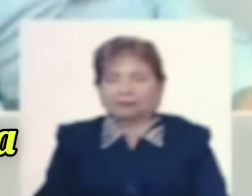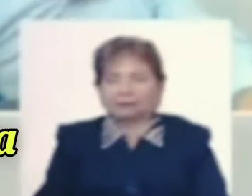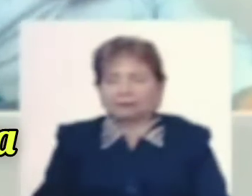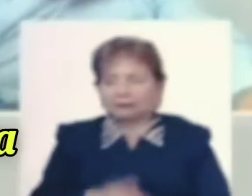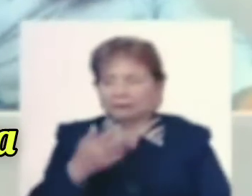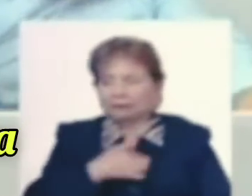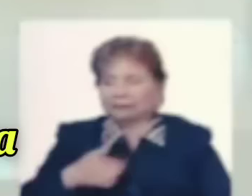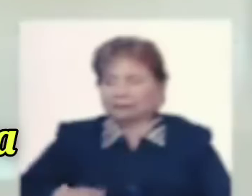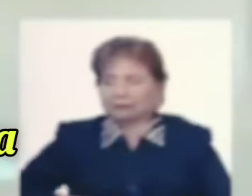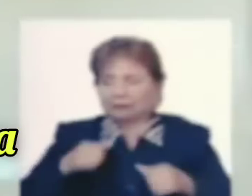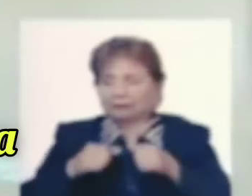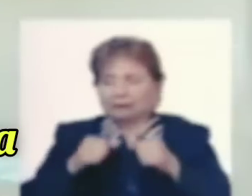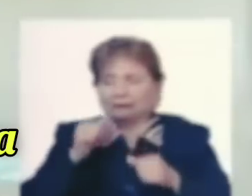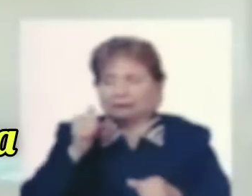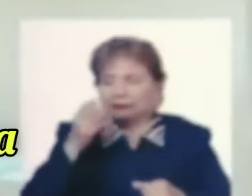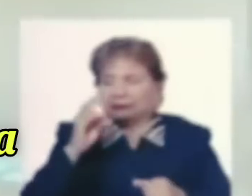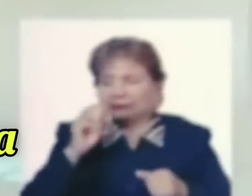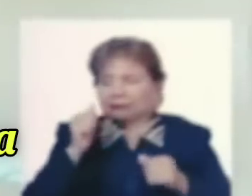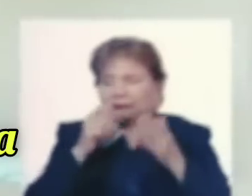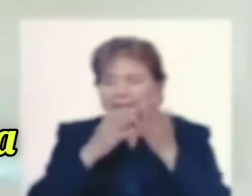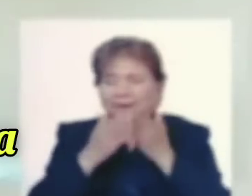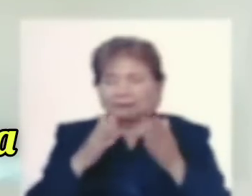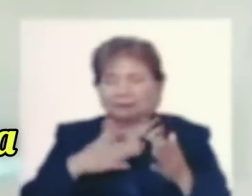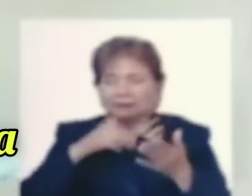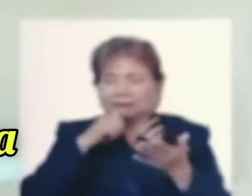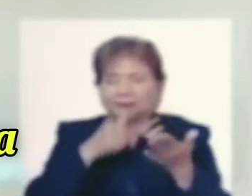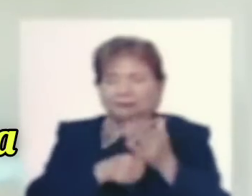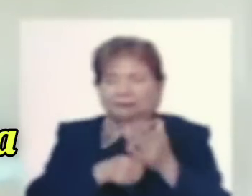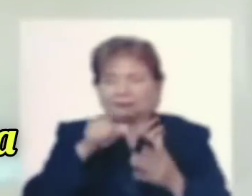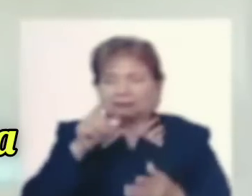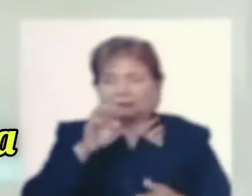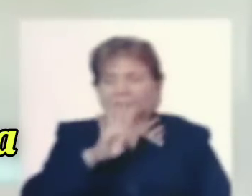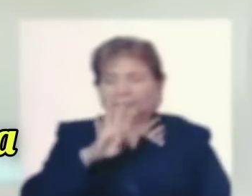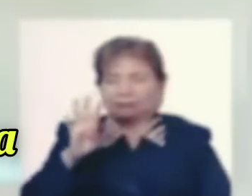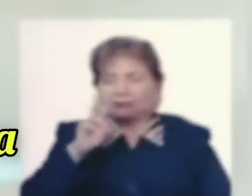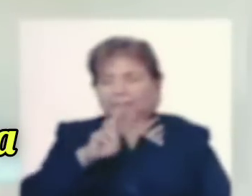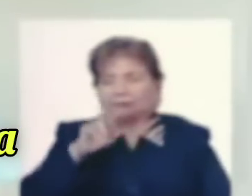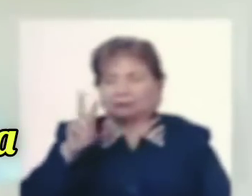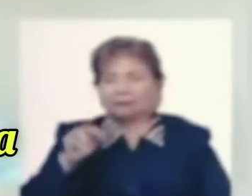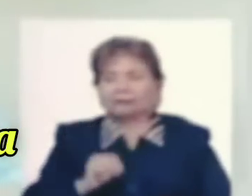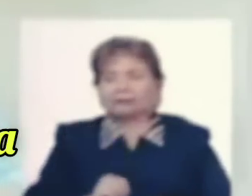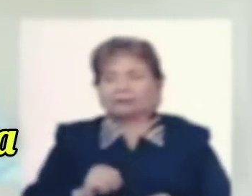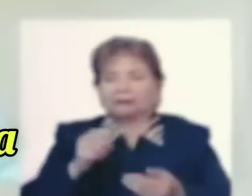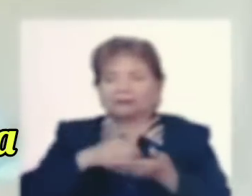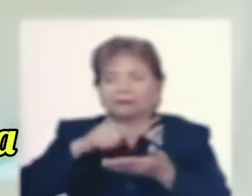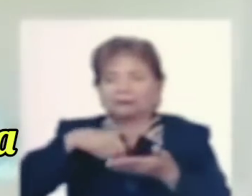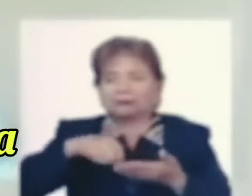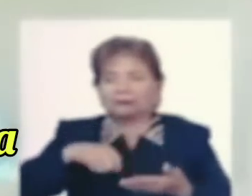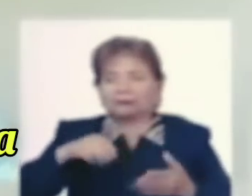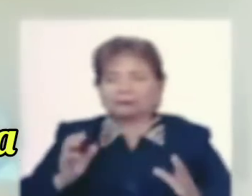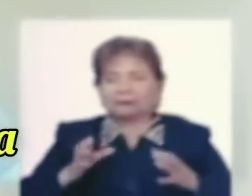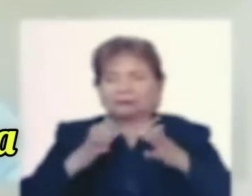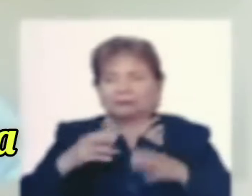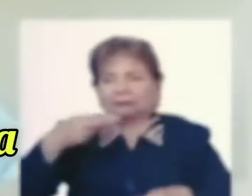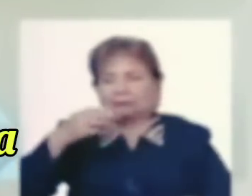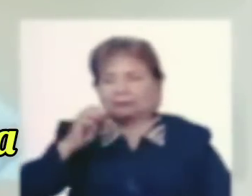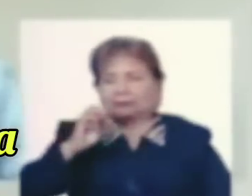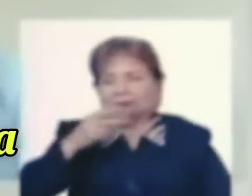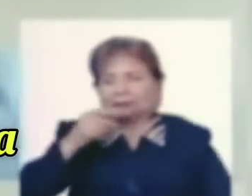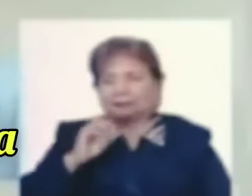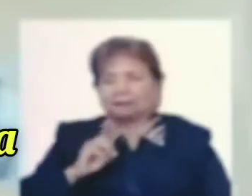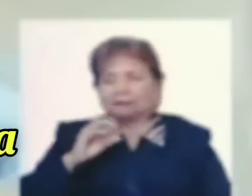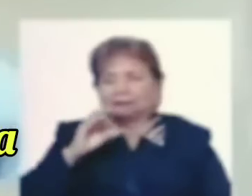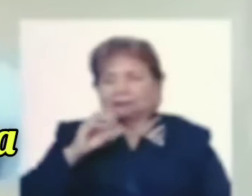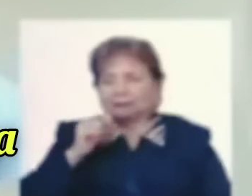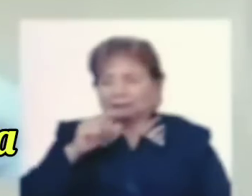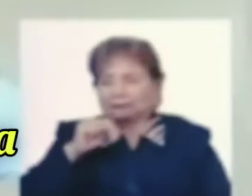Señor presidente, con fecha 17 de abril del 2023, mediante oficio 144-2022, firmado por el señor congresista Héctor José Ventura